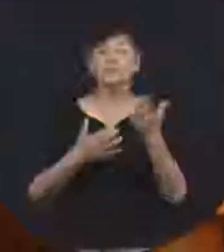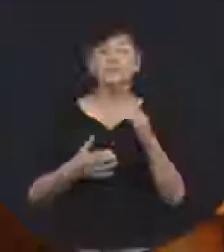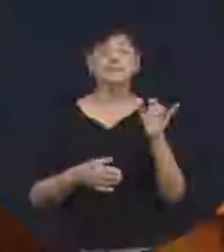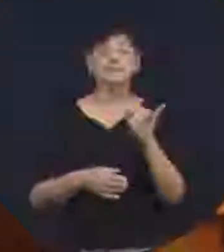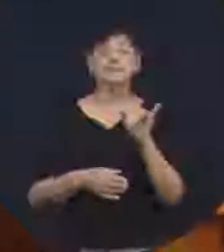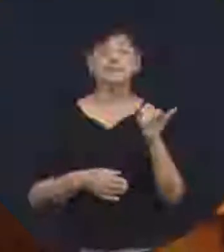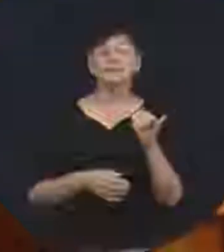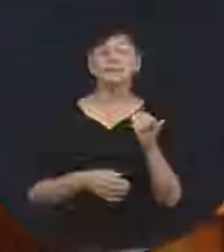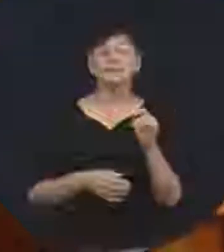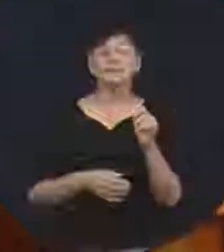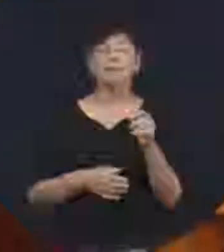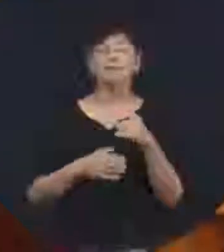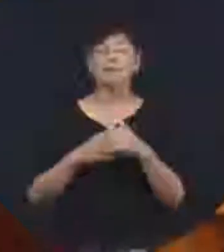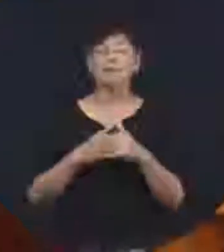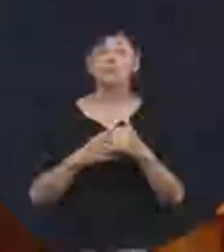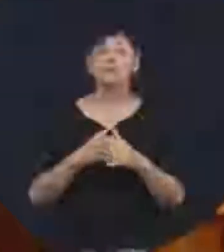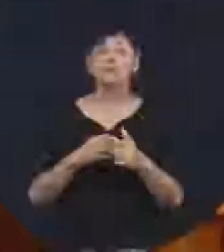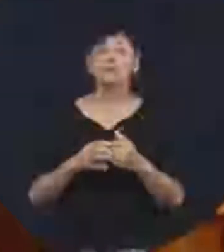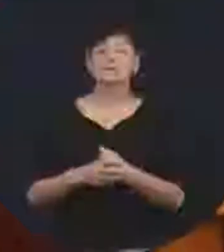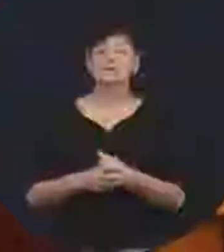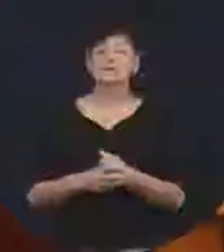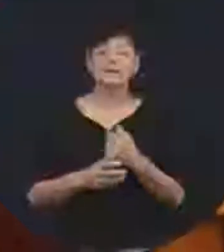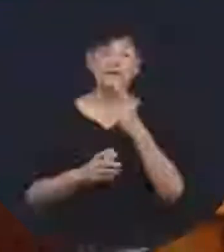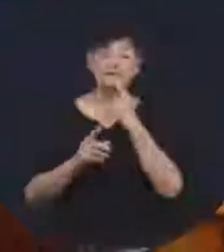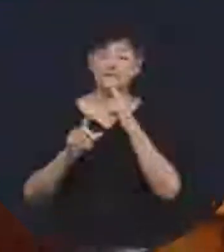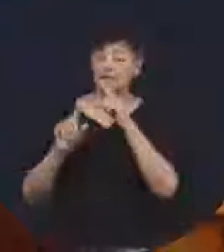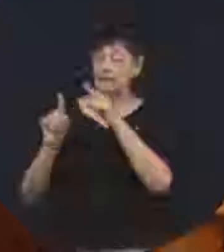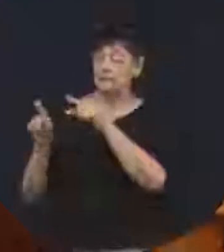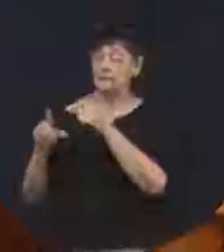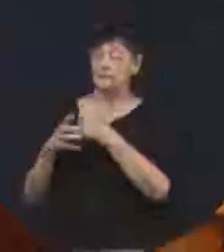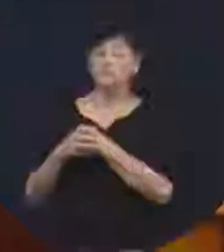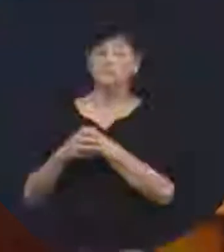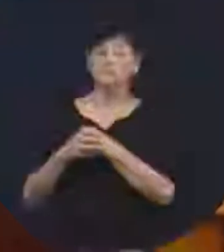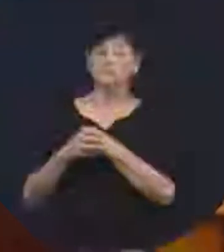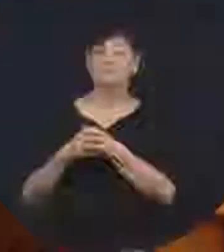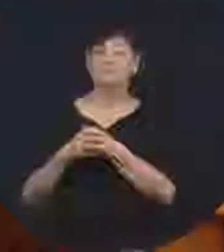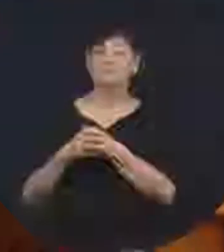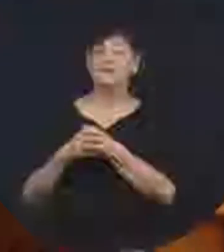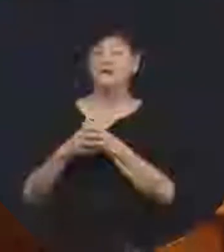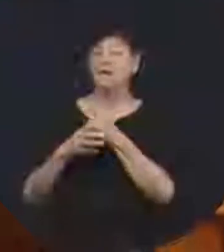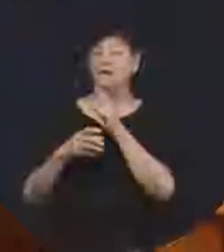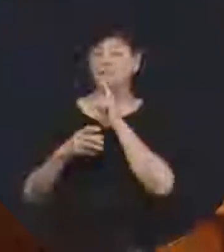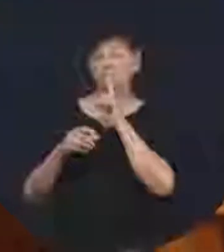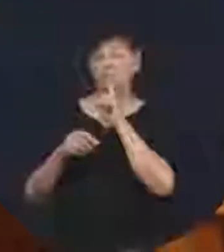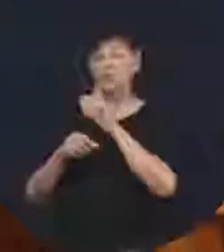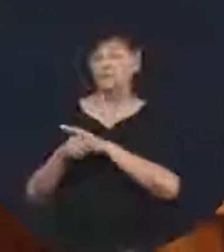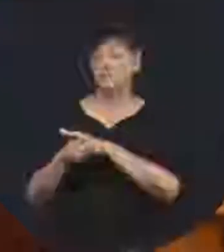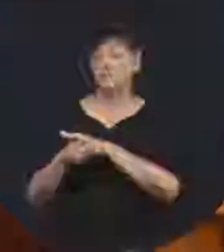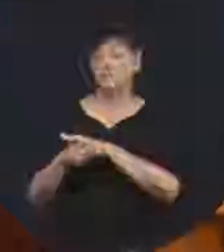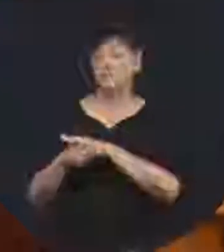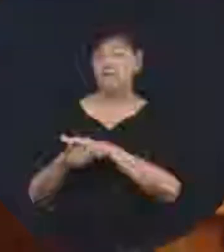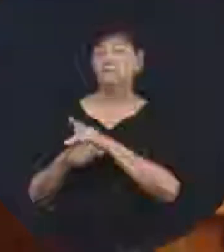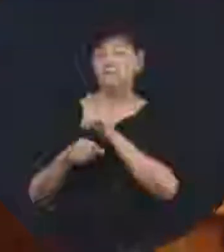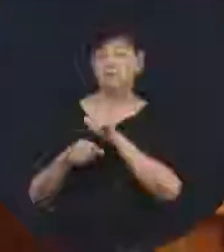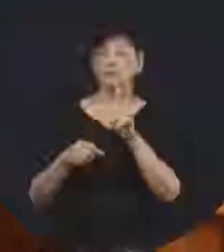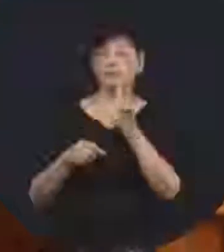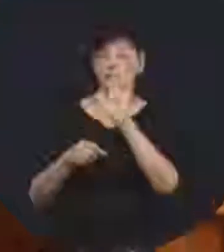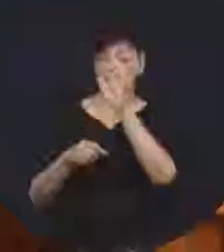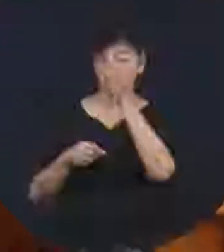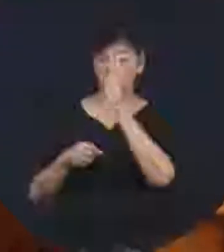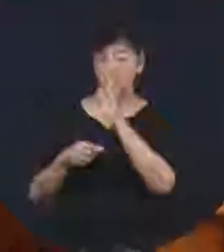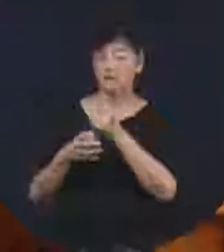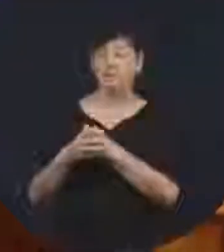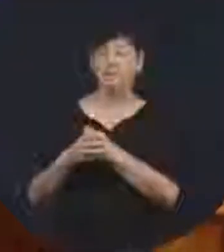también un poco de pan. Ella le respondió: te juro por el Señor tu